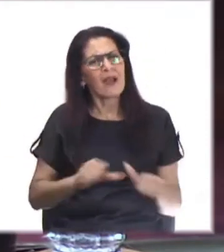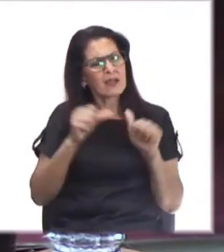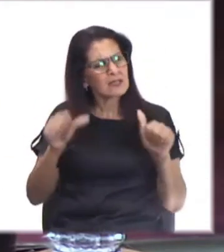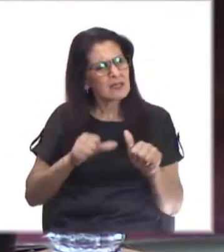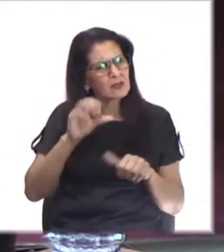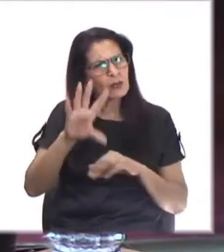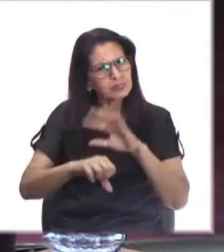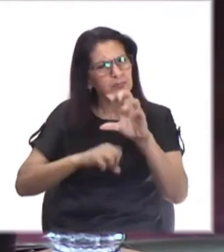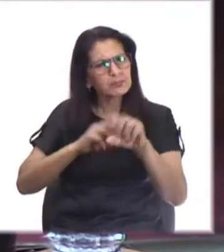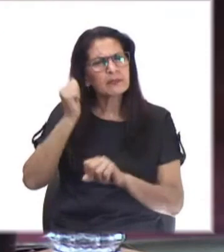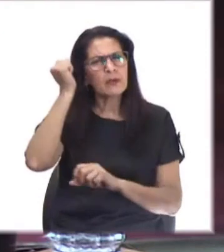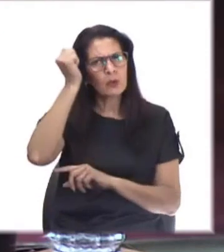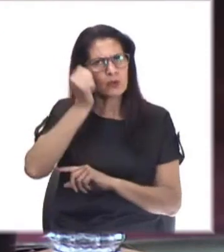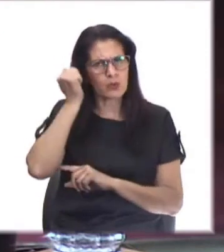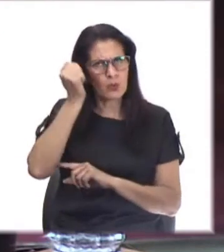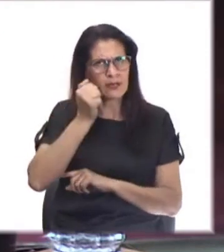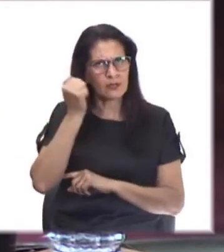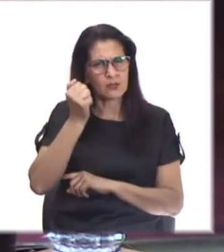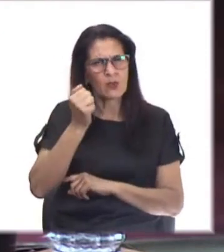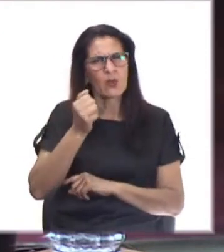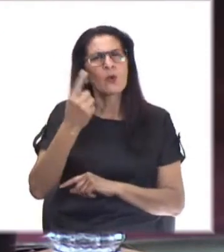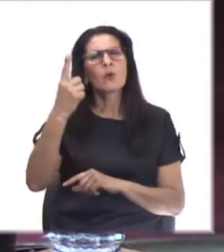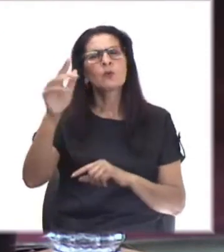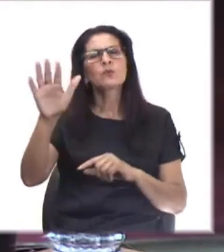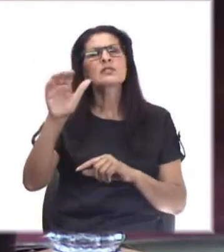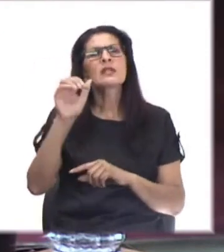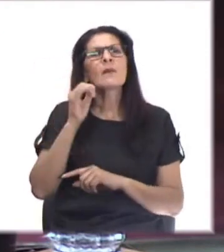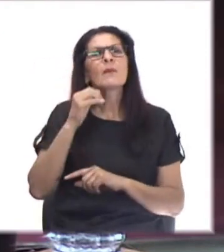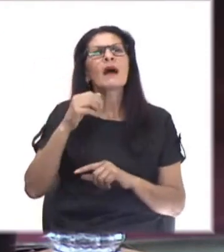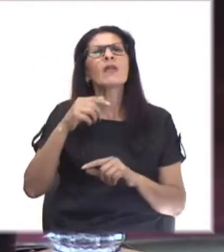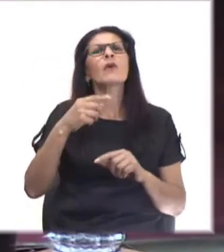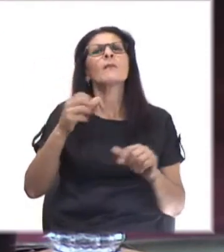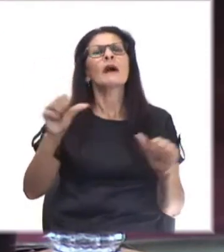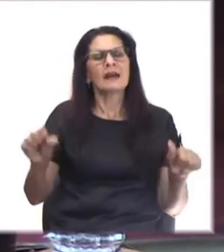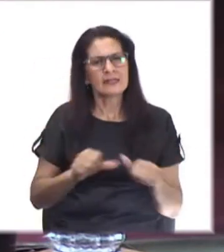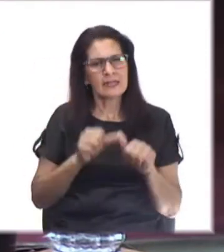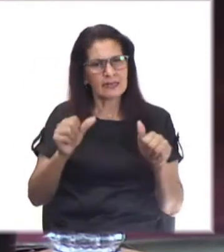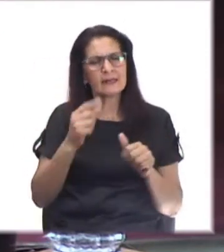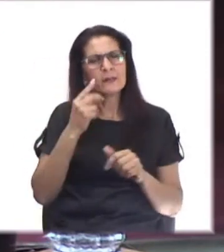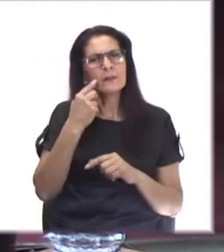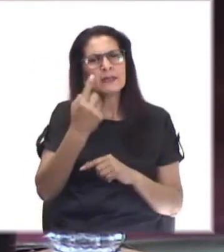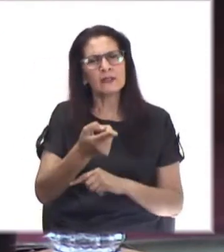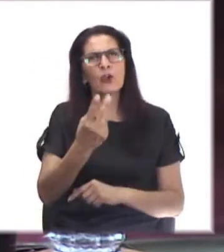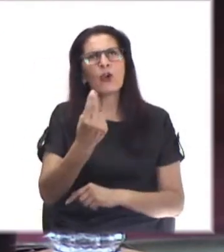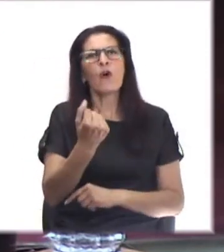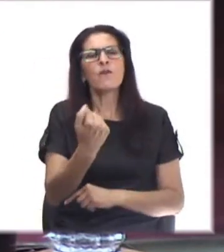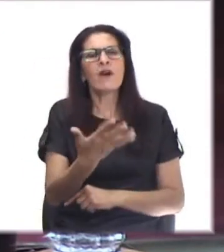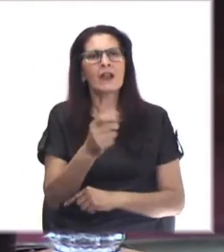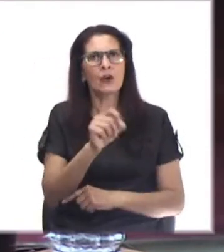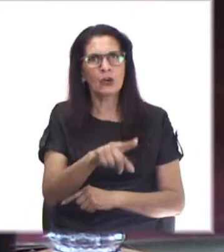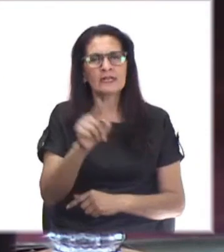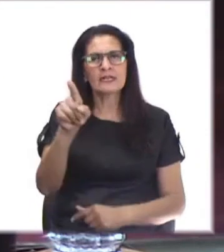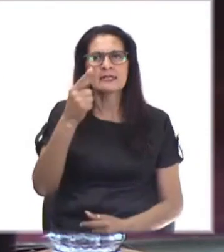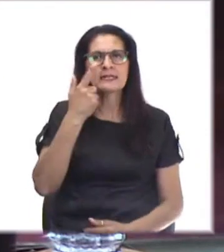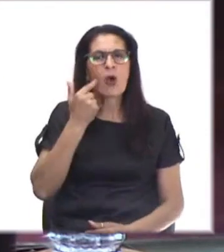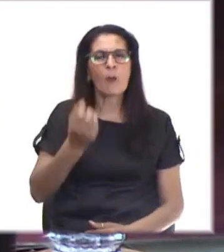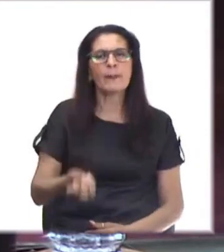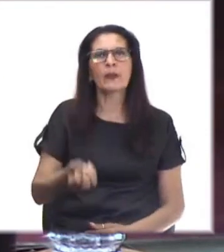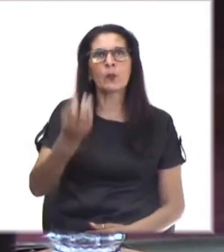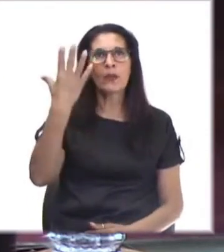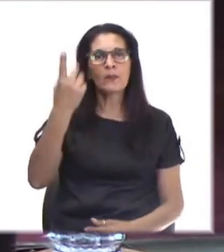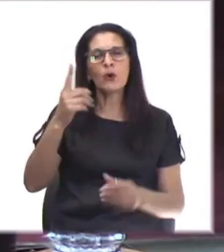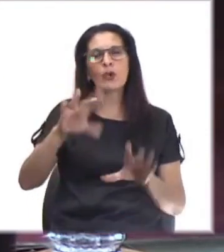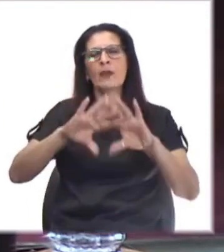nuestros sueños, un llamado a seguir cultivando los valores hacia ese hombre nuevo, de un